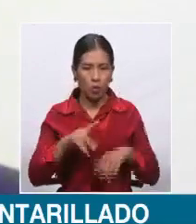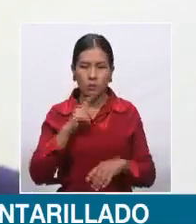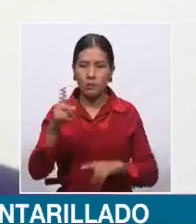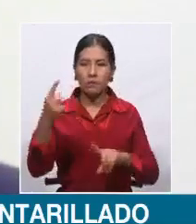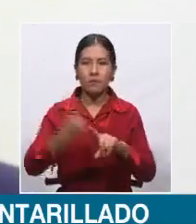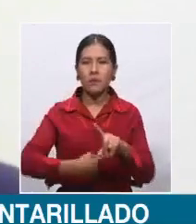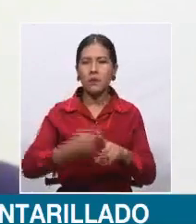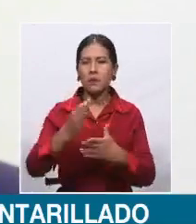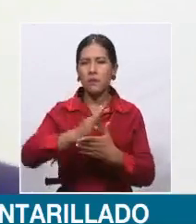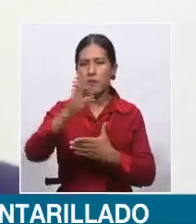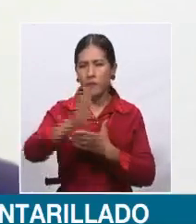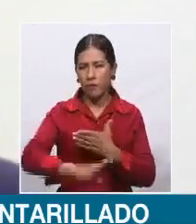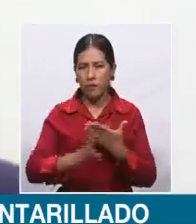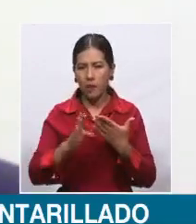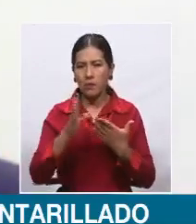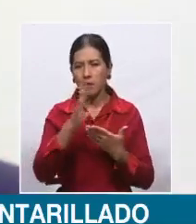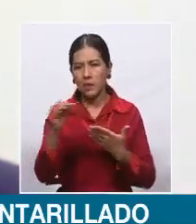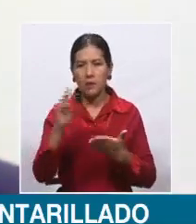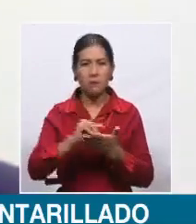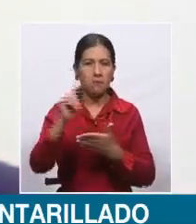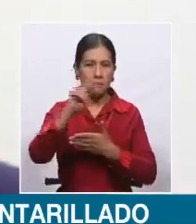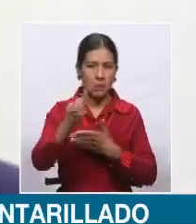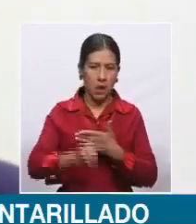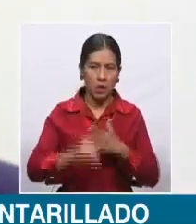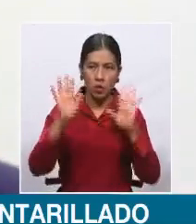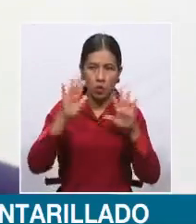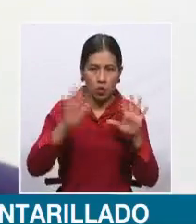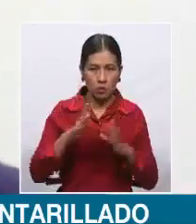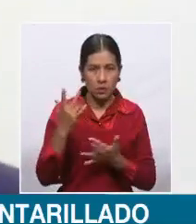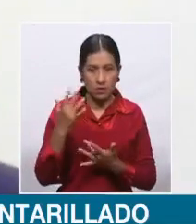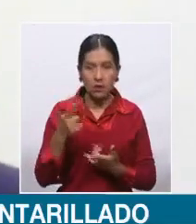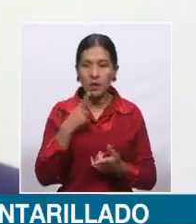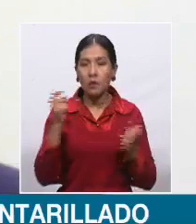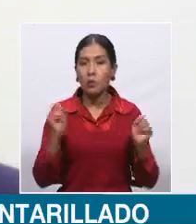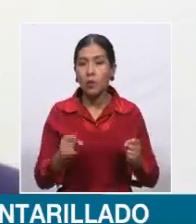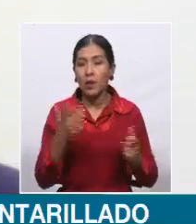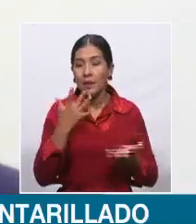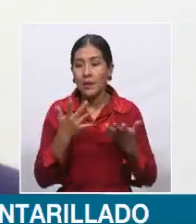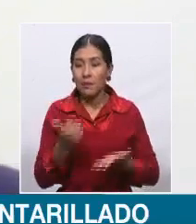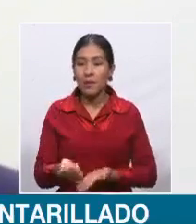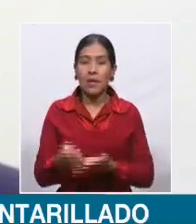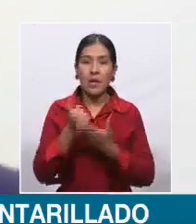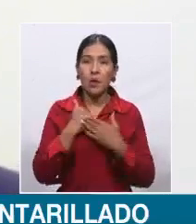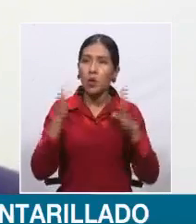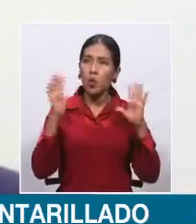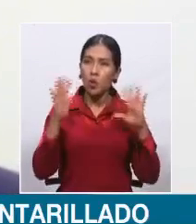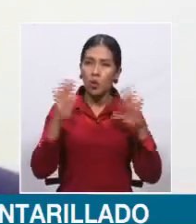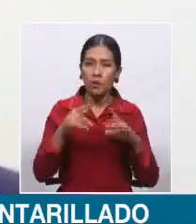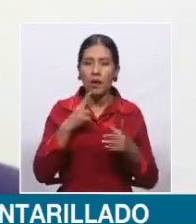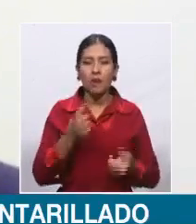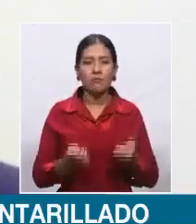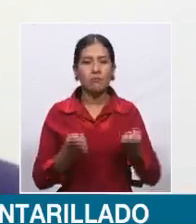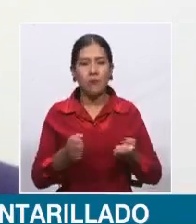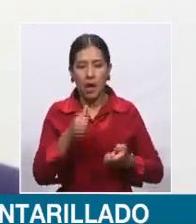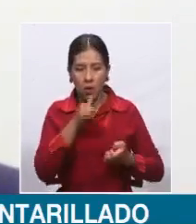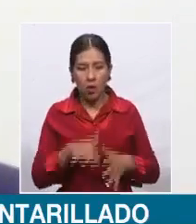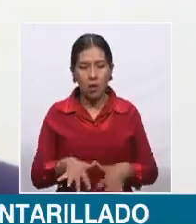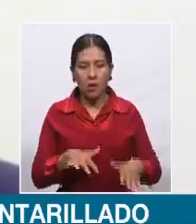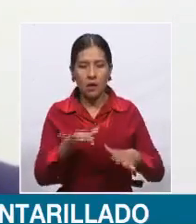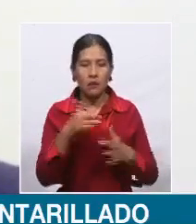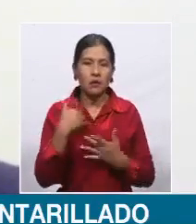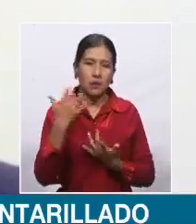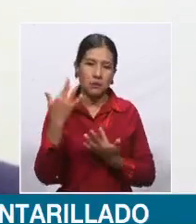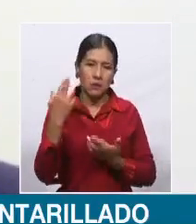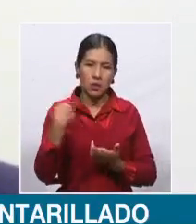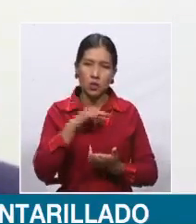de febrero y mes de marzo, pues pueda tener unas buenas precipitaciones cosa que